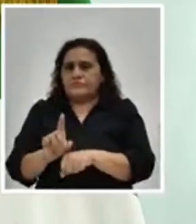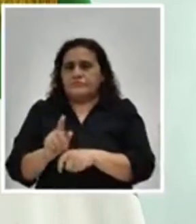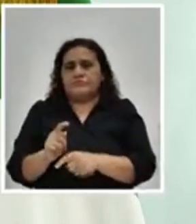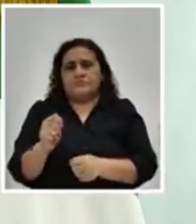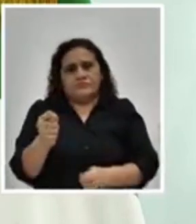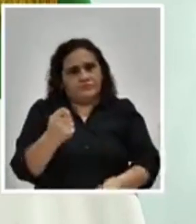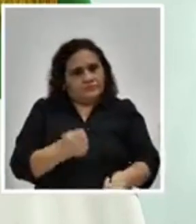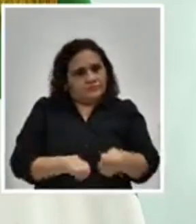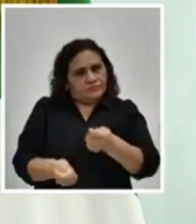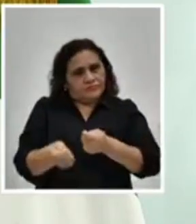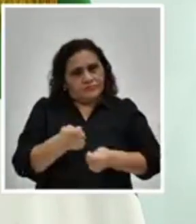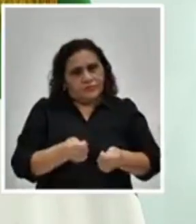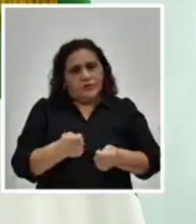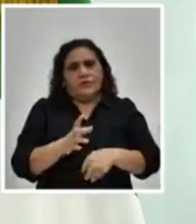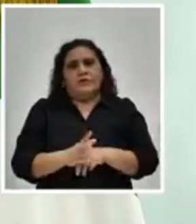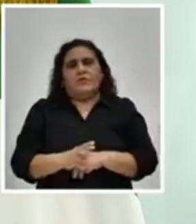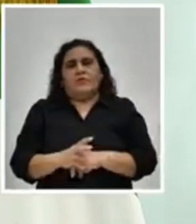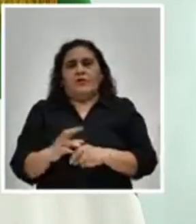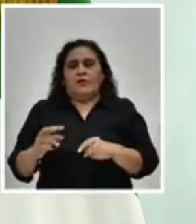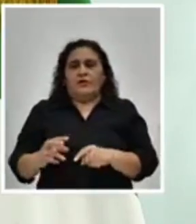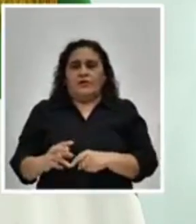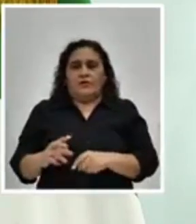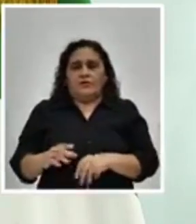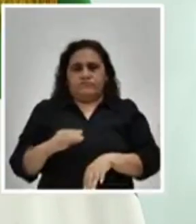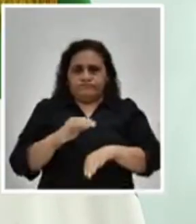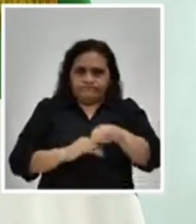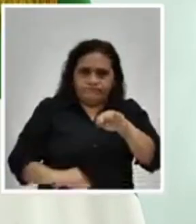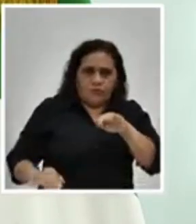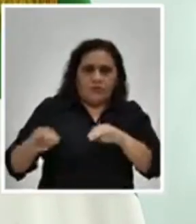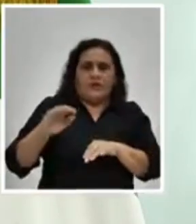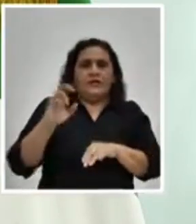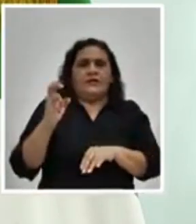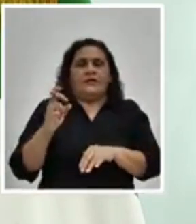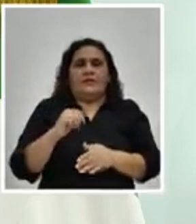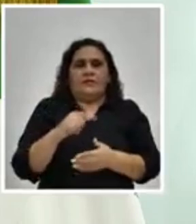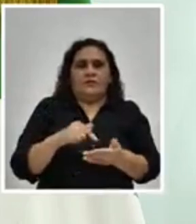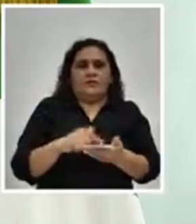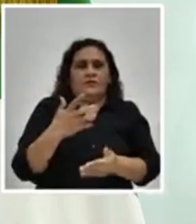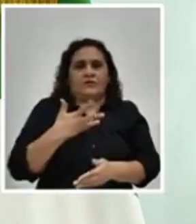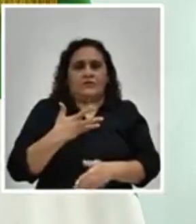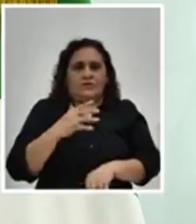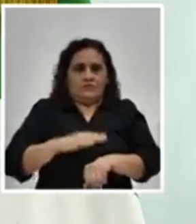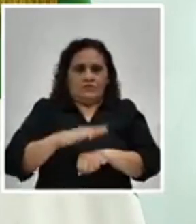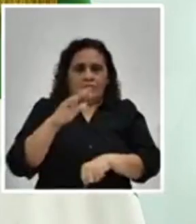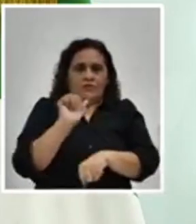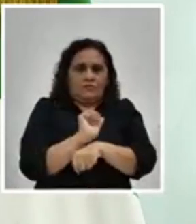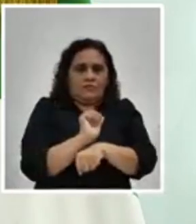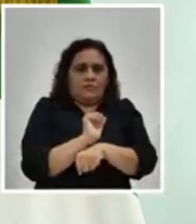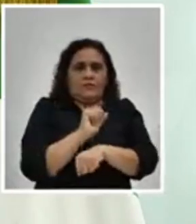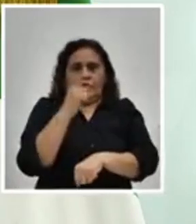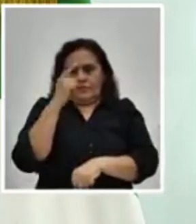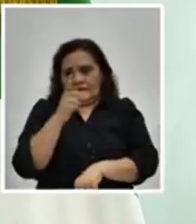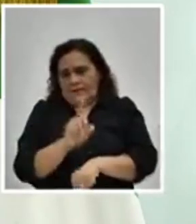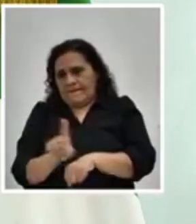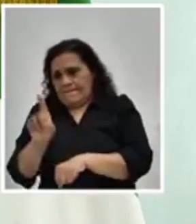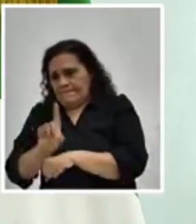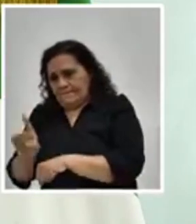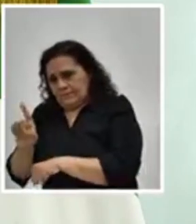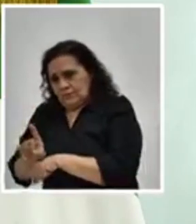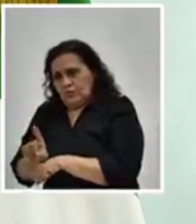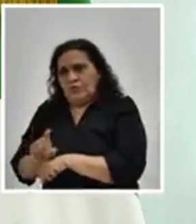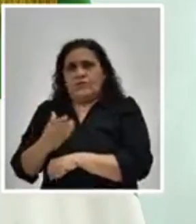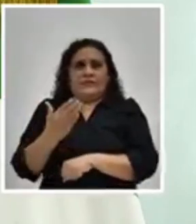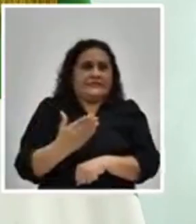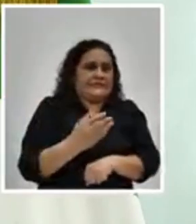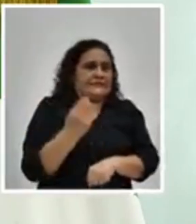necesarios para aumentar el parque vehicular y así contar con más unidades para el servicio diario y con ello satisfacer